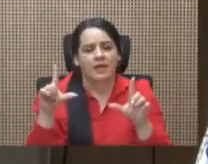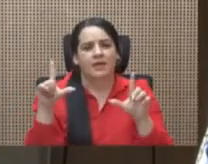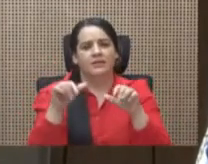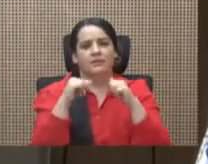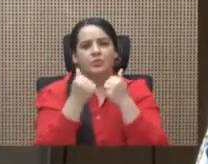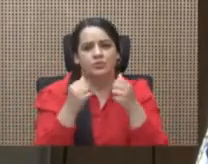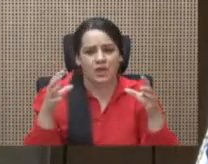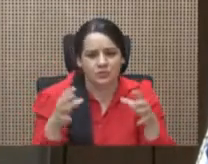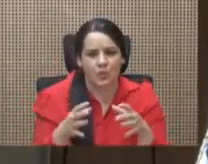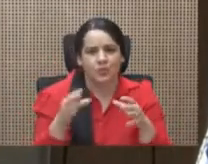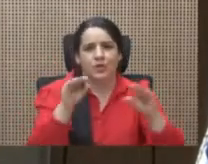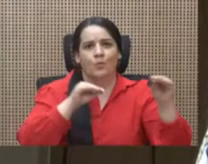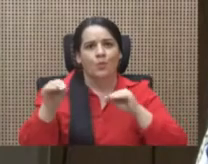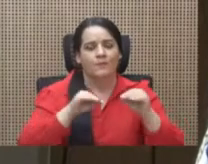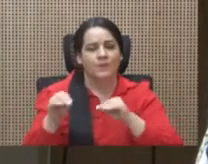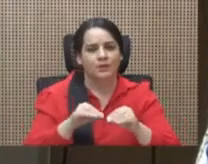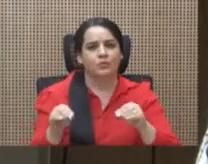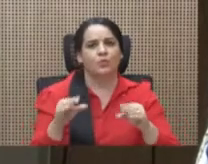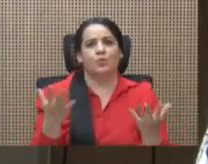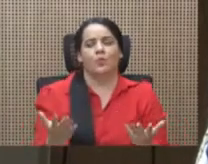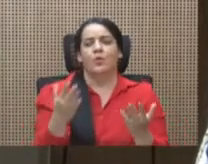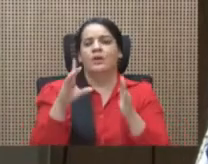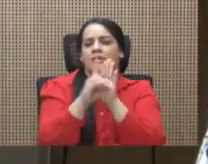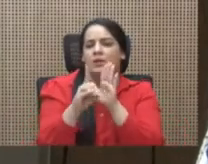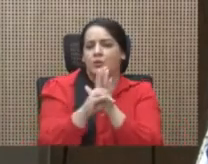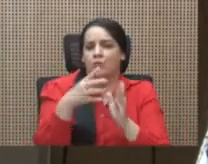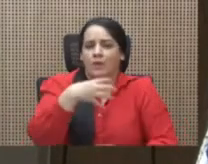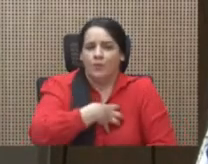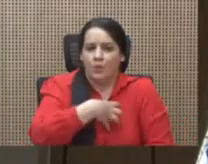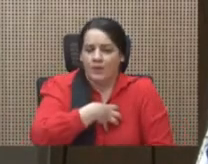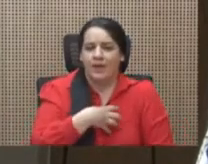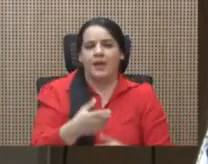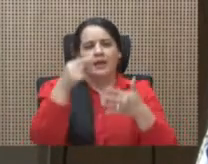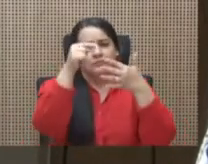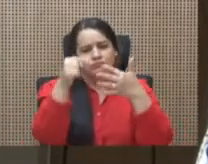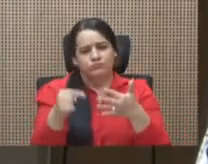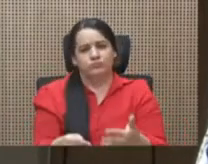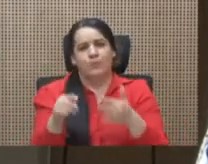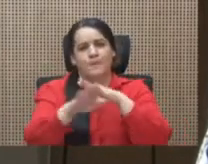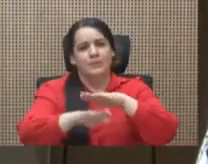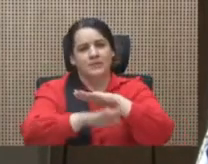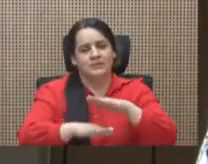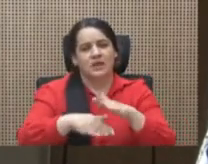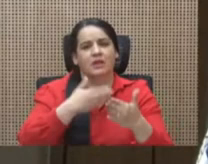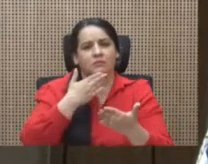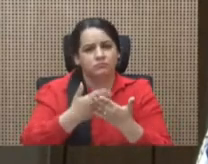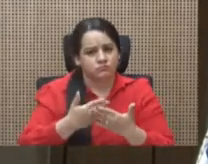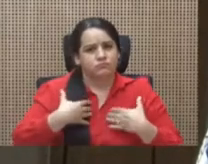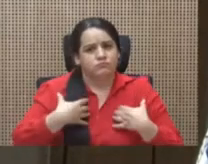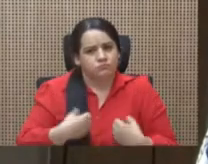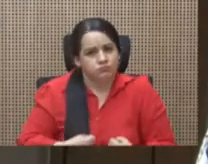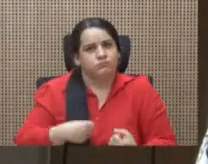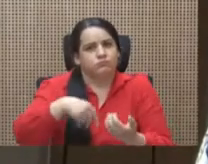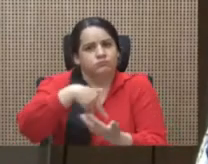la libertad de movimiento, los derechos de propiedad, elementos básicos de la sana convivencia en